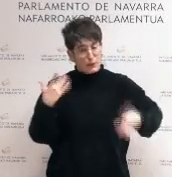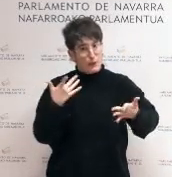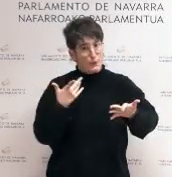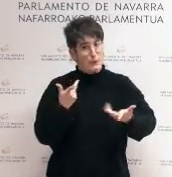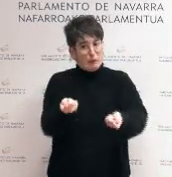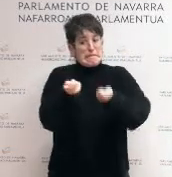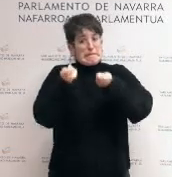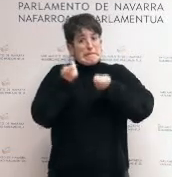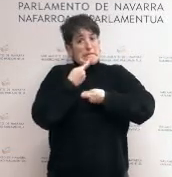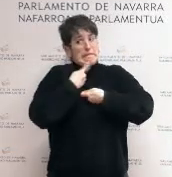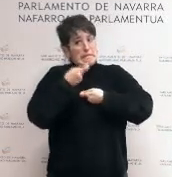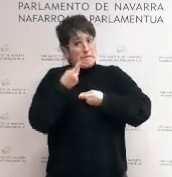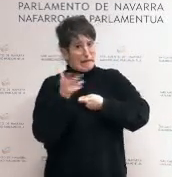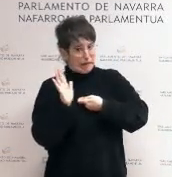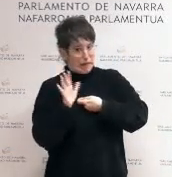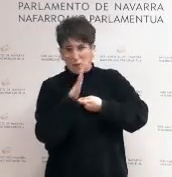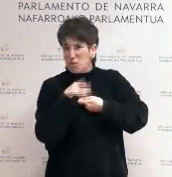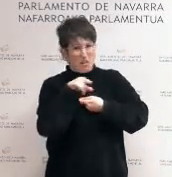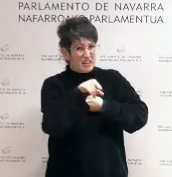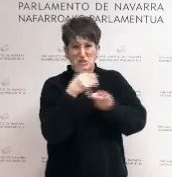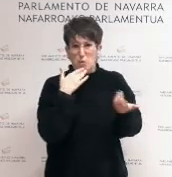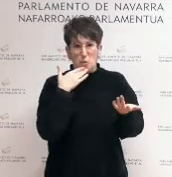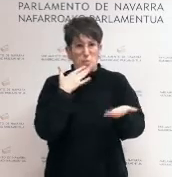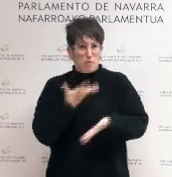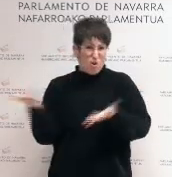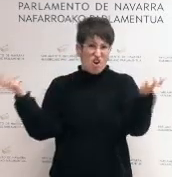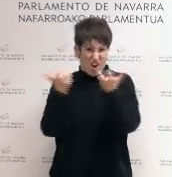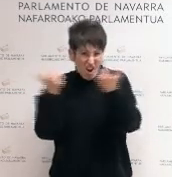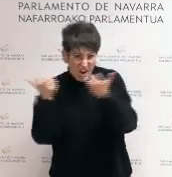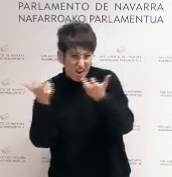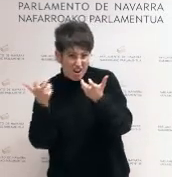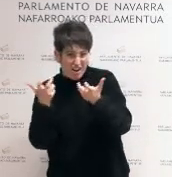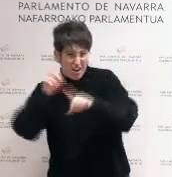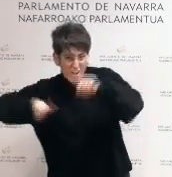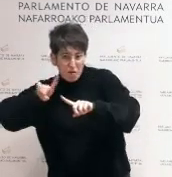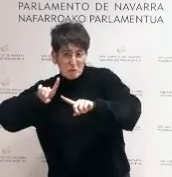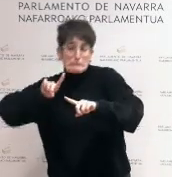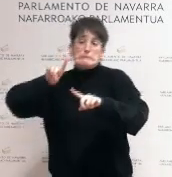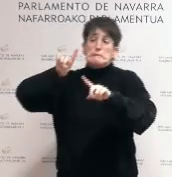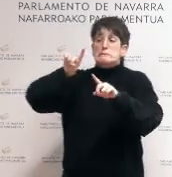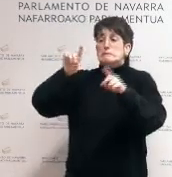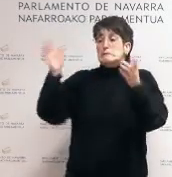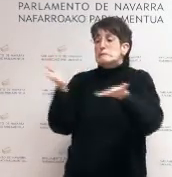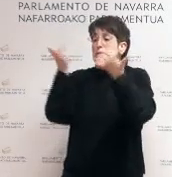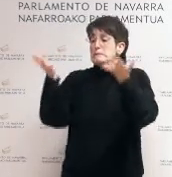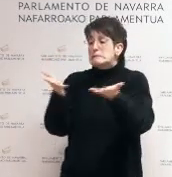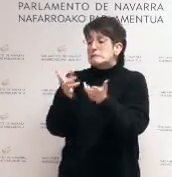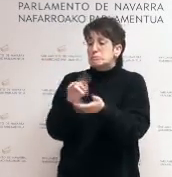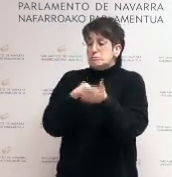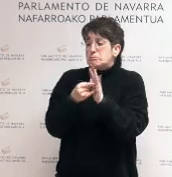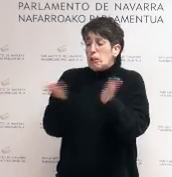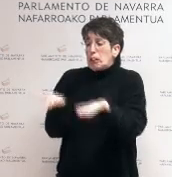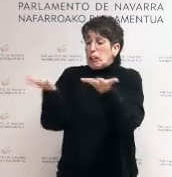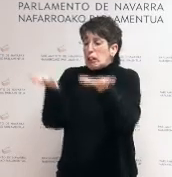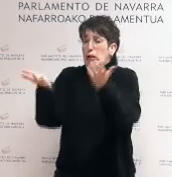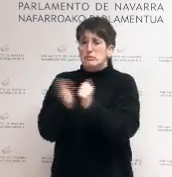es hacer frente a los tanques con tirachinas. Y mientras tanto, el Gobierno de la señora Chivite y sus socios de Bildu